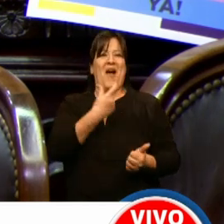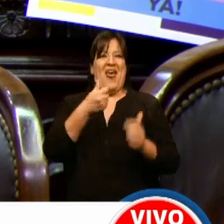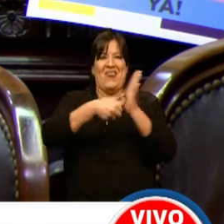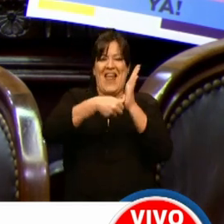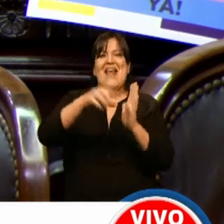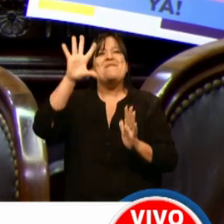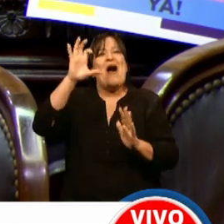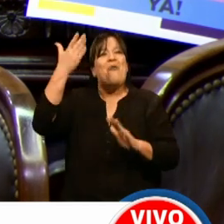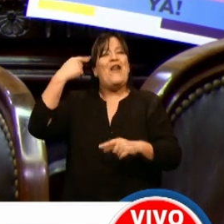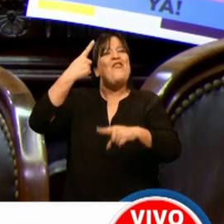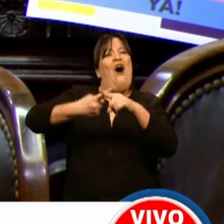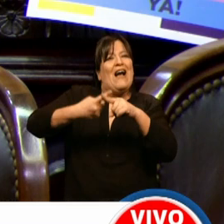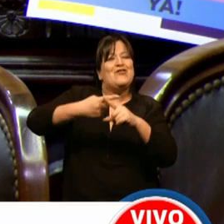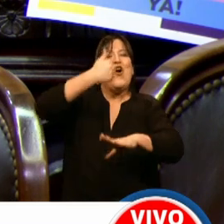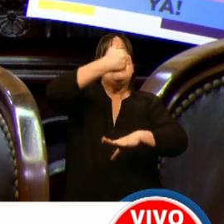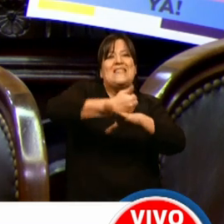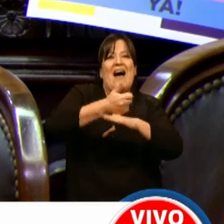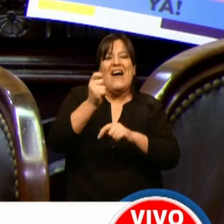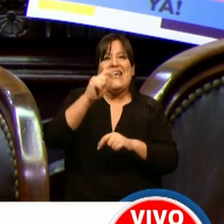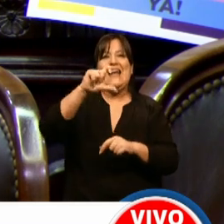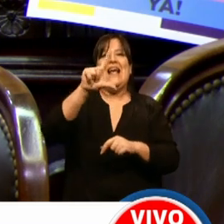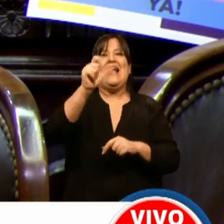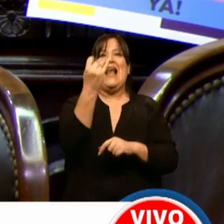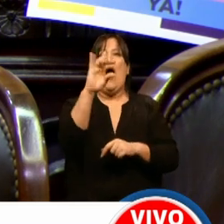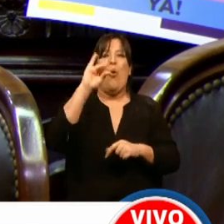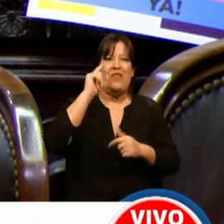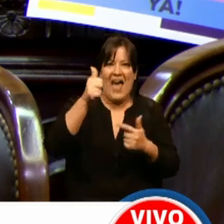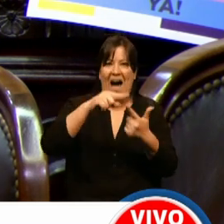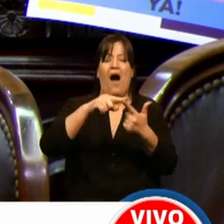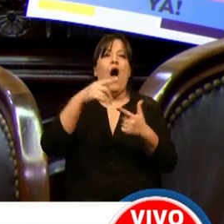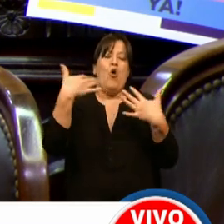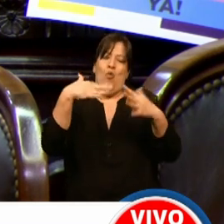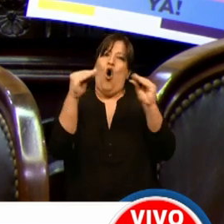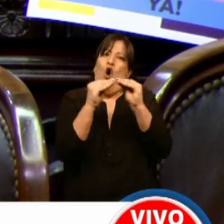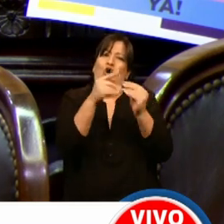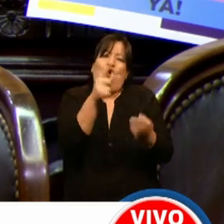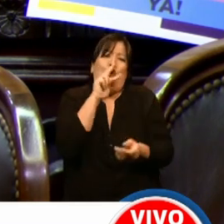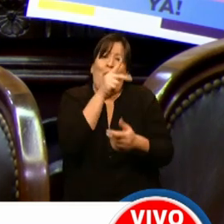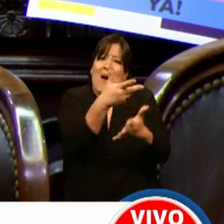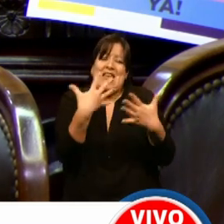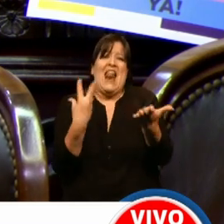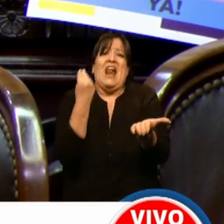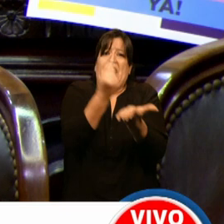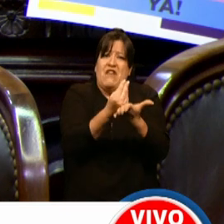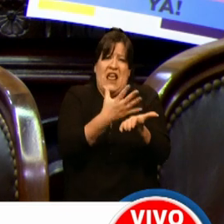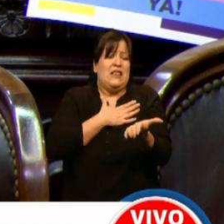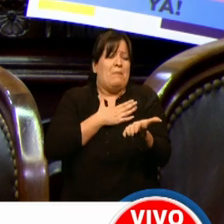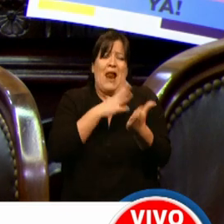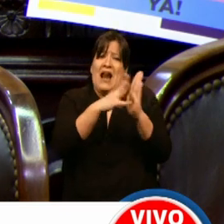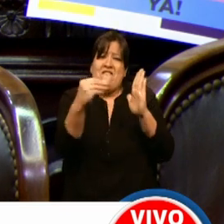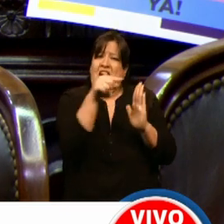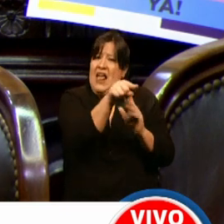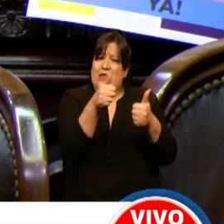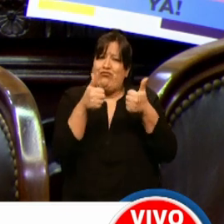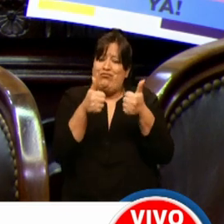en aquel acta estaba claudia una enorme compañera una gran referente para mí y